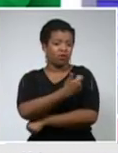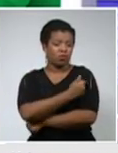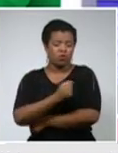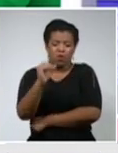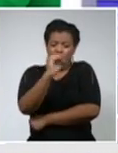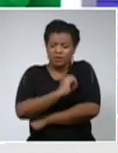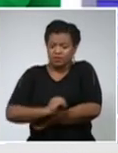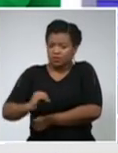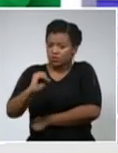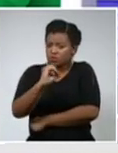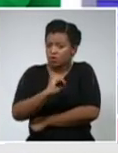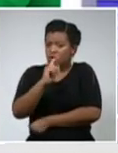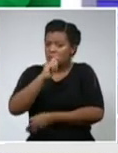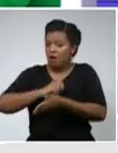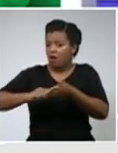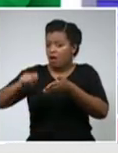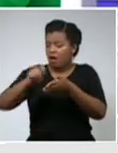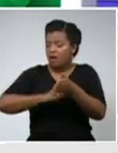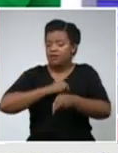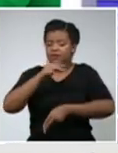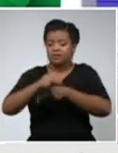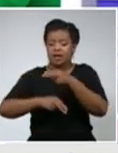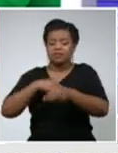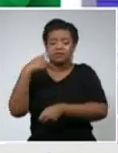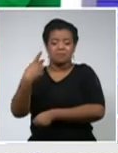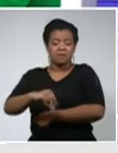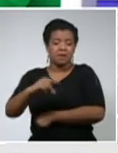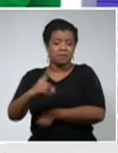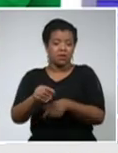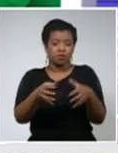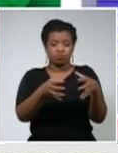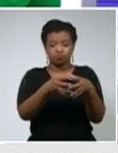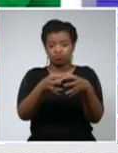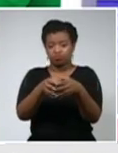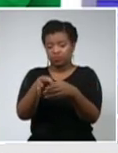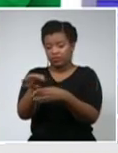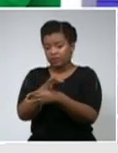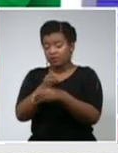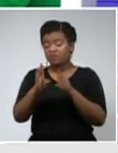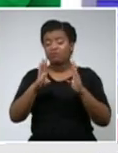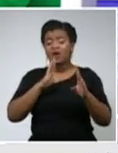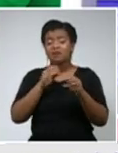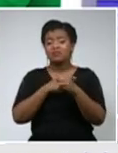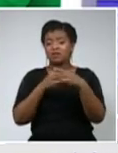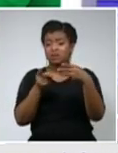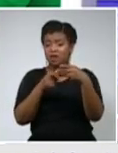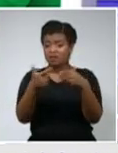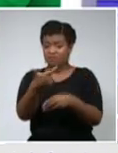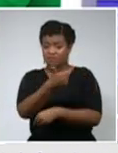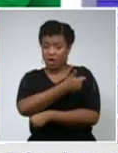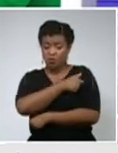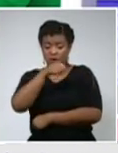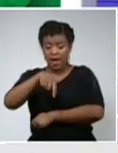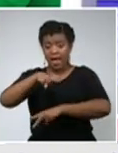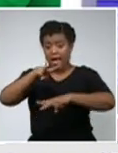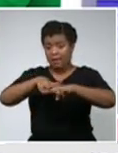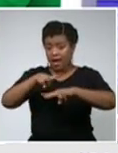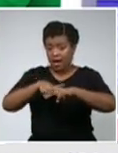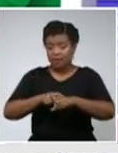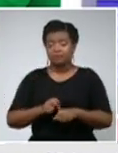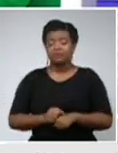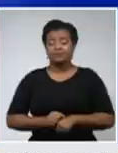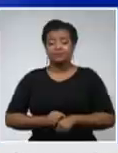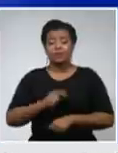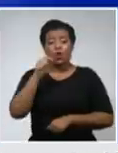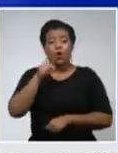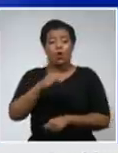de realización del ensayo en la fase 3 de la vacuna aquí en La Habana. Hoy comienza fase